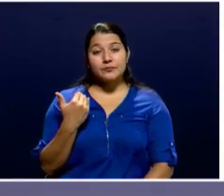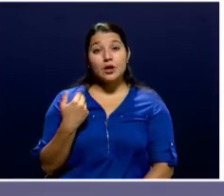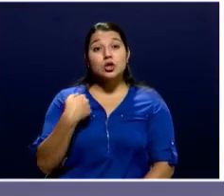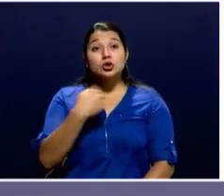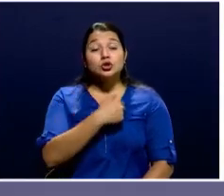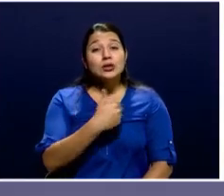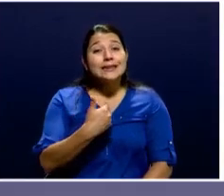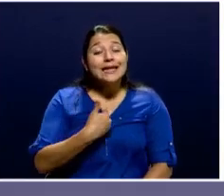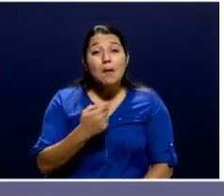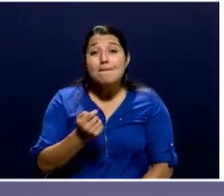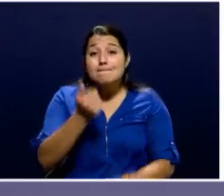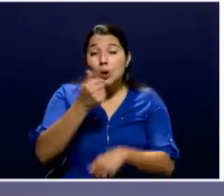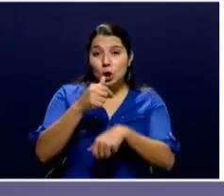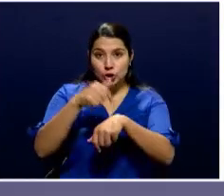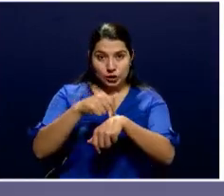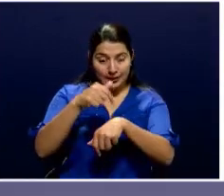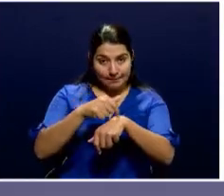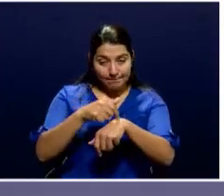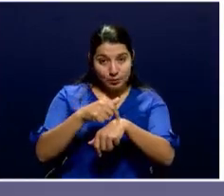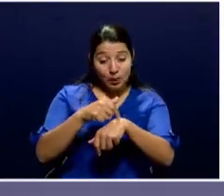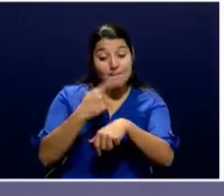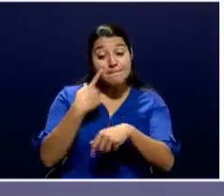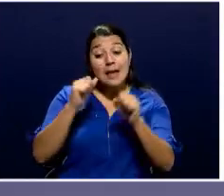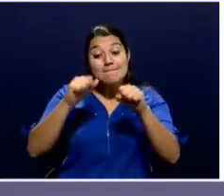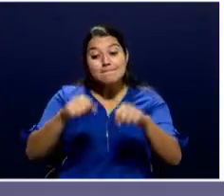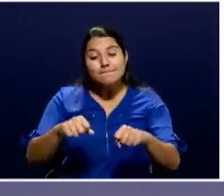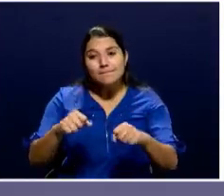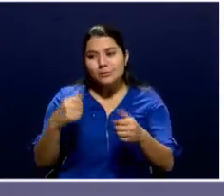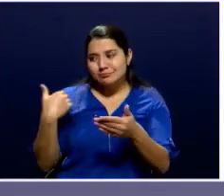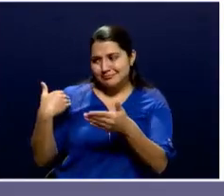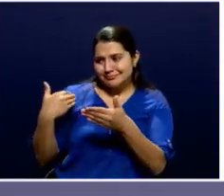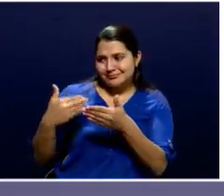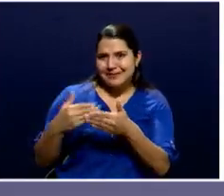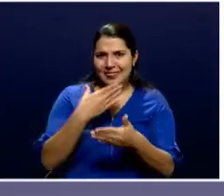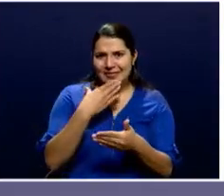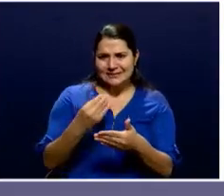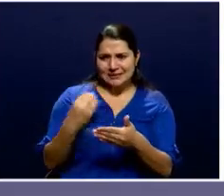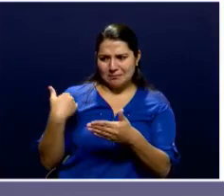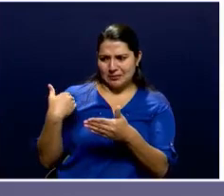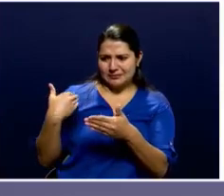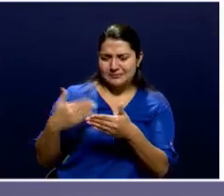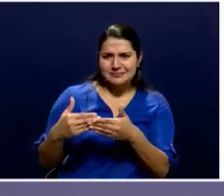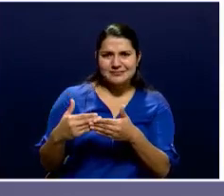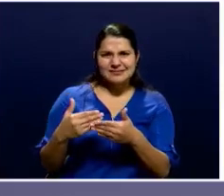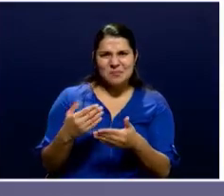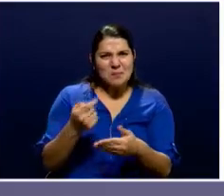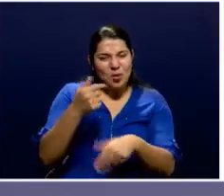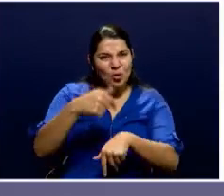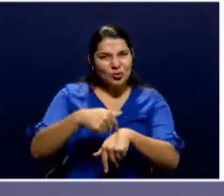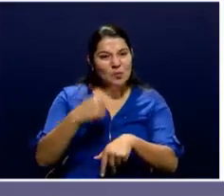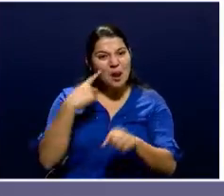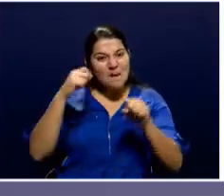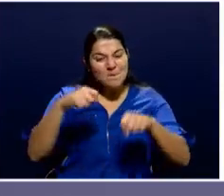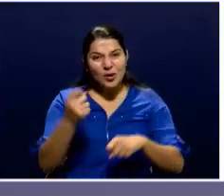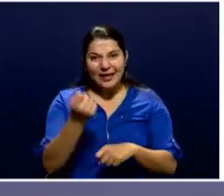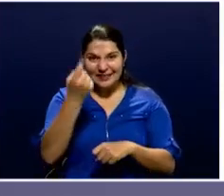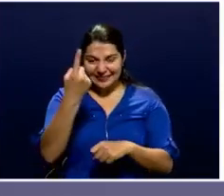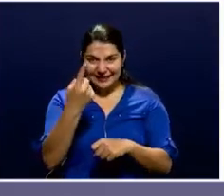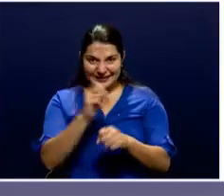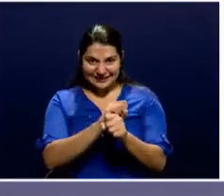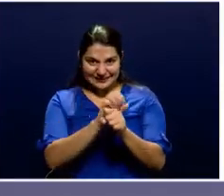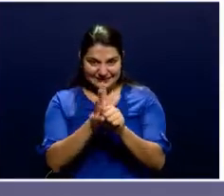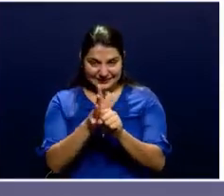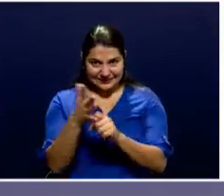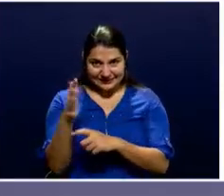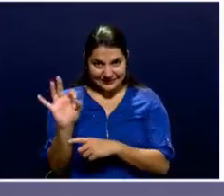Tenemos muy poco tiempo de entender este enemigo nuevo que tenemos los Homo sapiens,